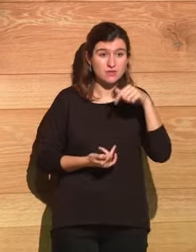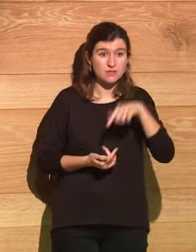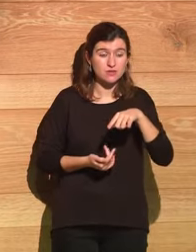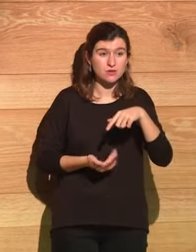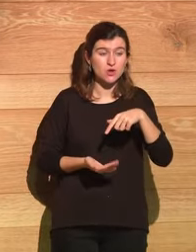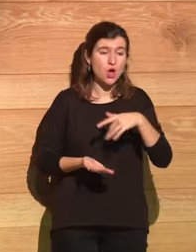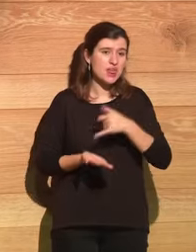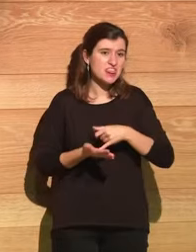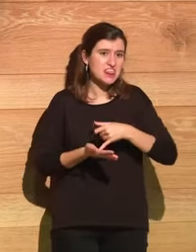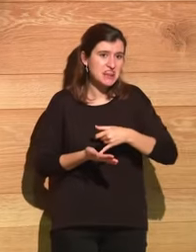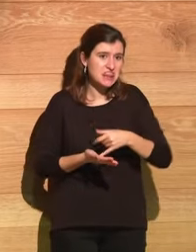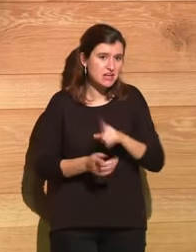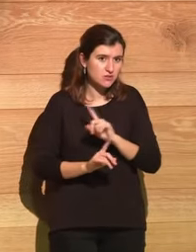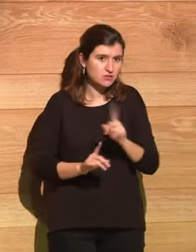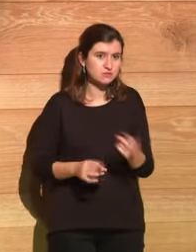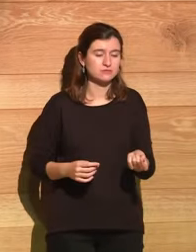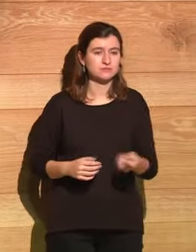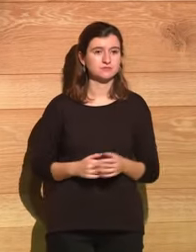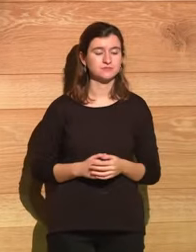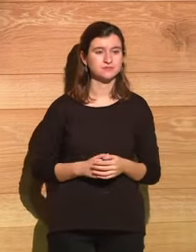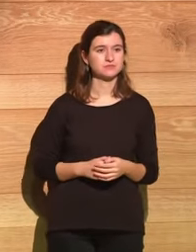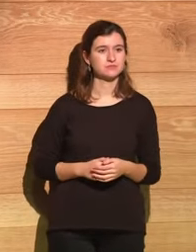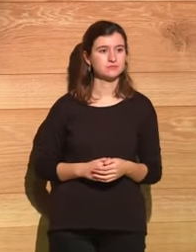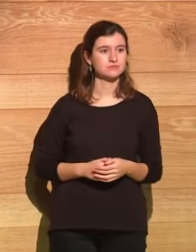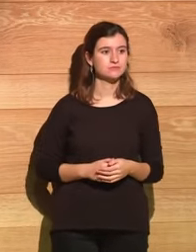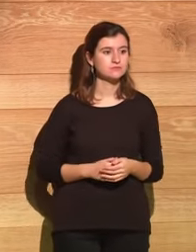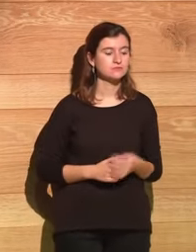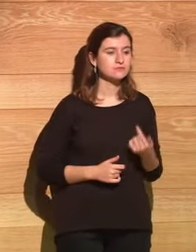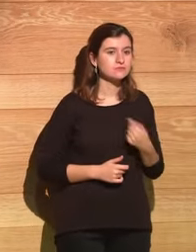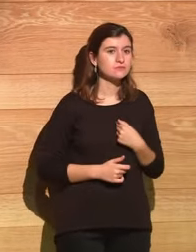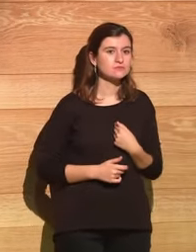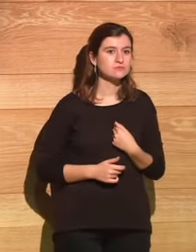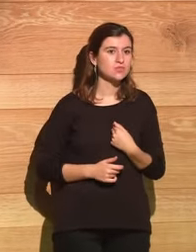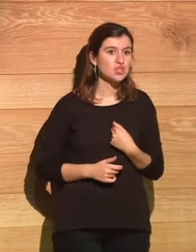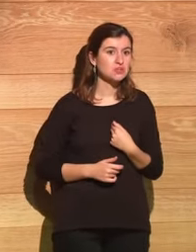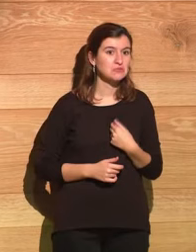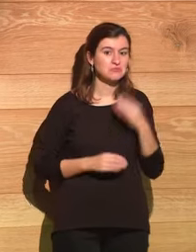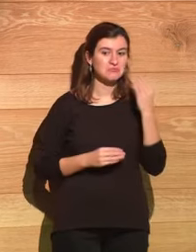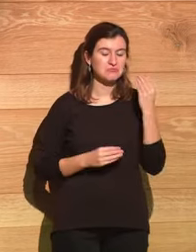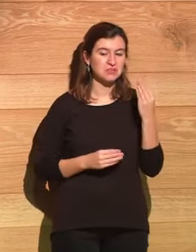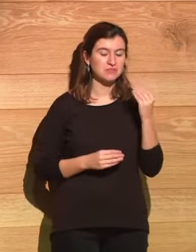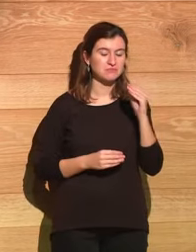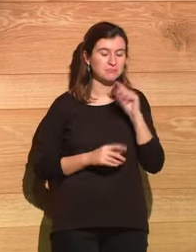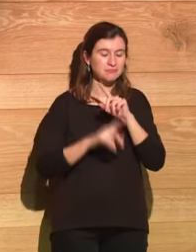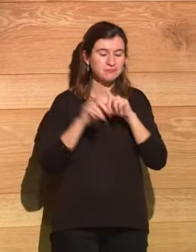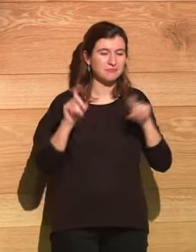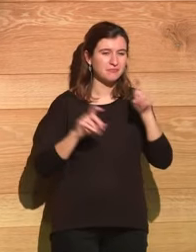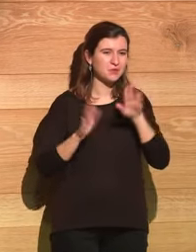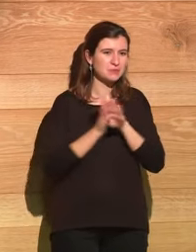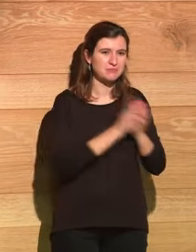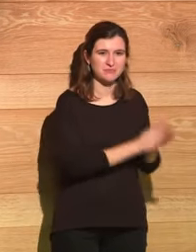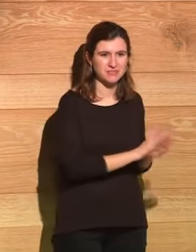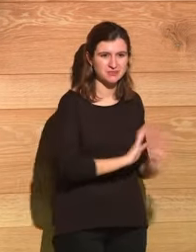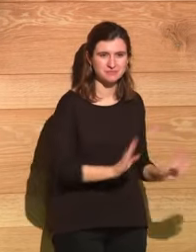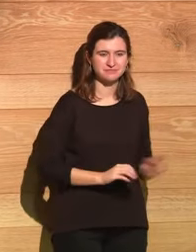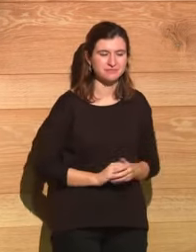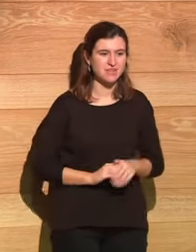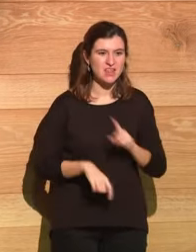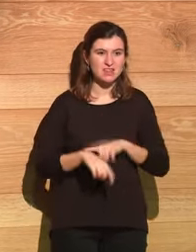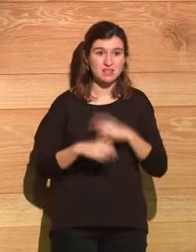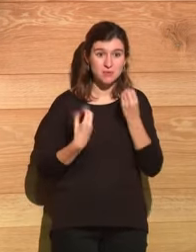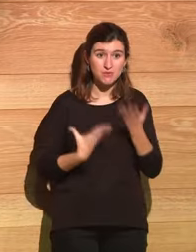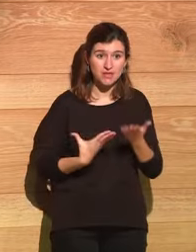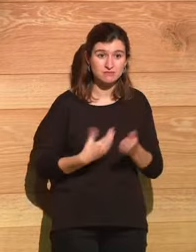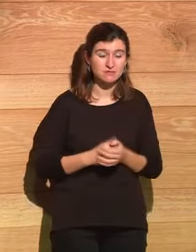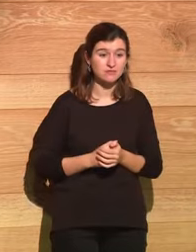debilidad de la propia autora. Yo de esta voy a pasar, pero pregunto, ¿estamos bien de tiempo?